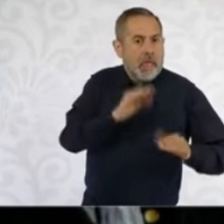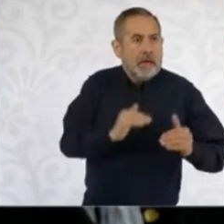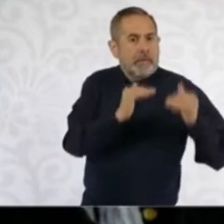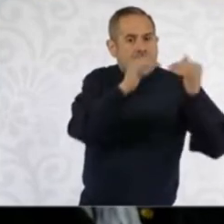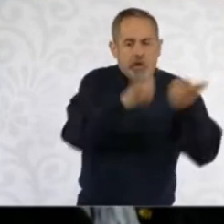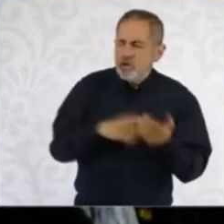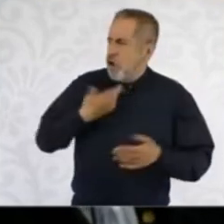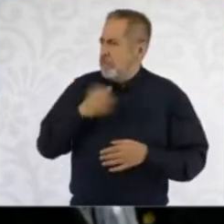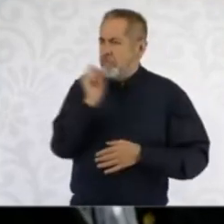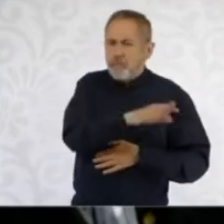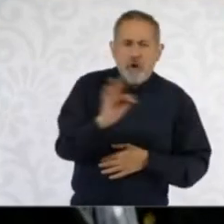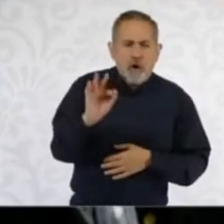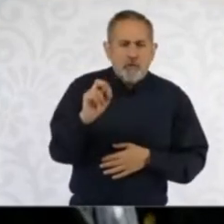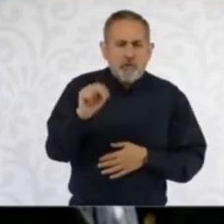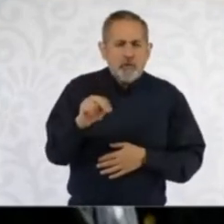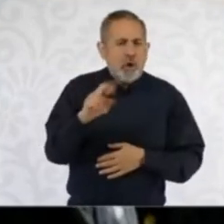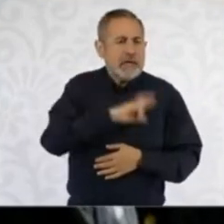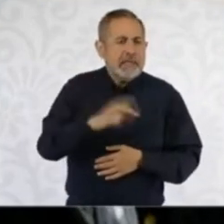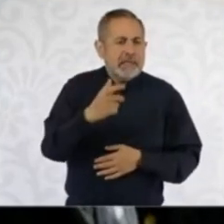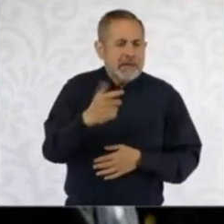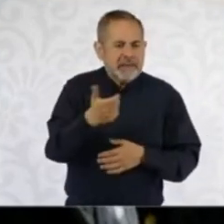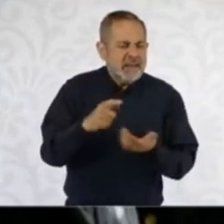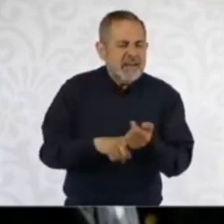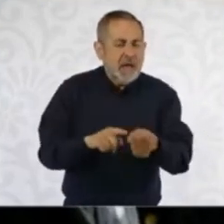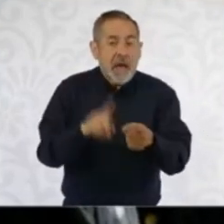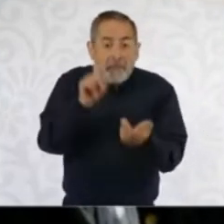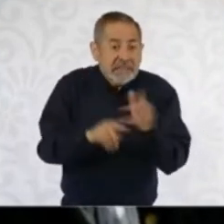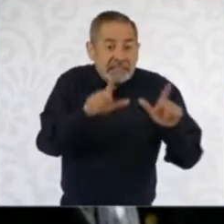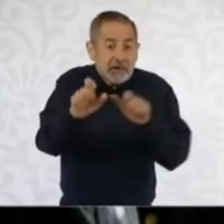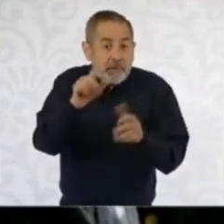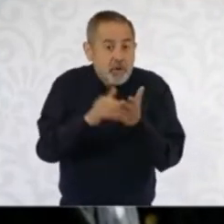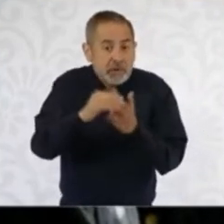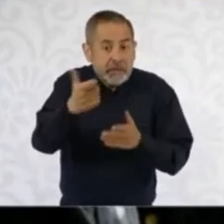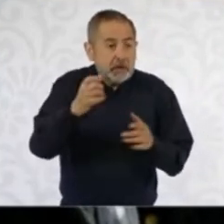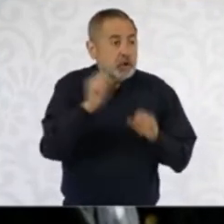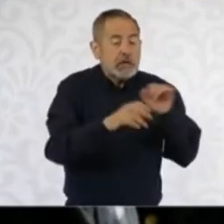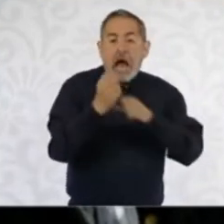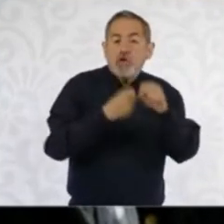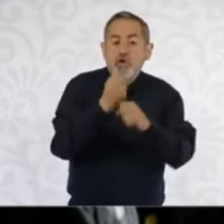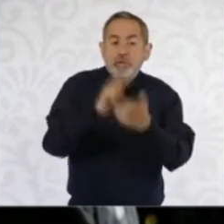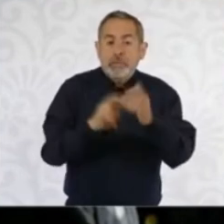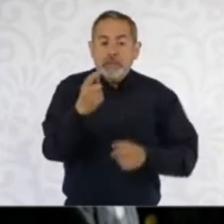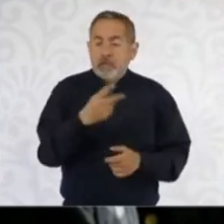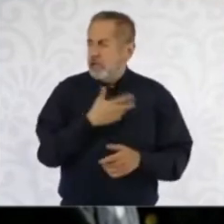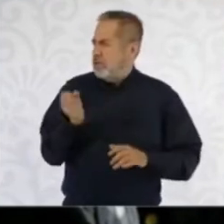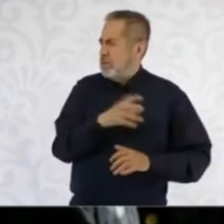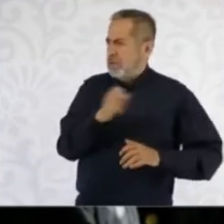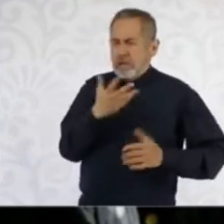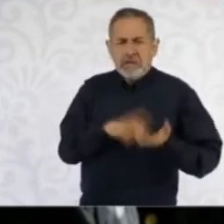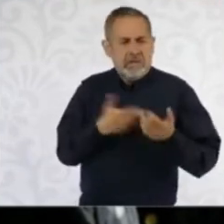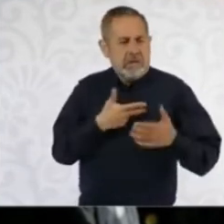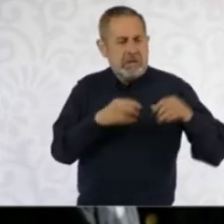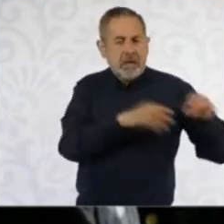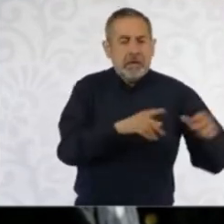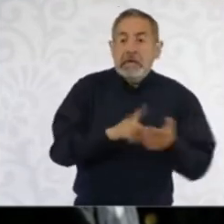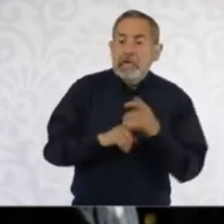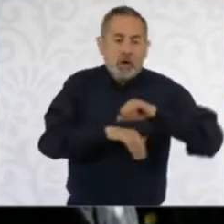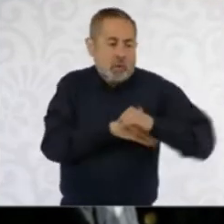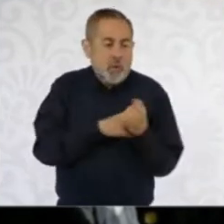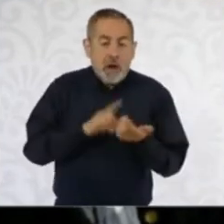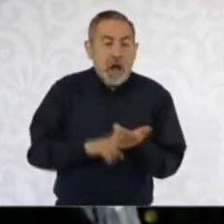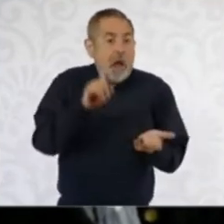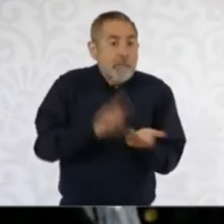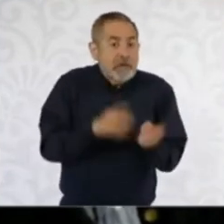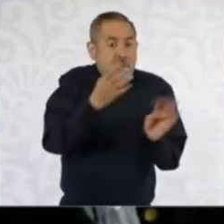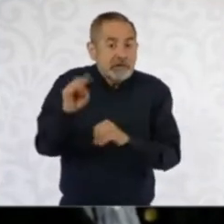en fondos de renta fija, 1.700 millones de pesos en 2023. Además, se mantiene un guardadito de